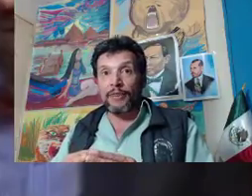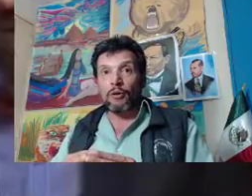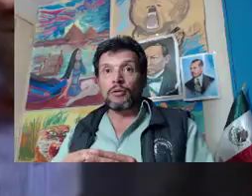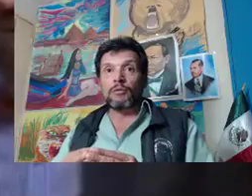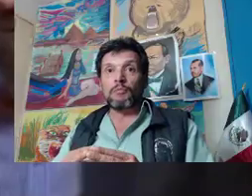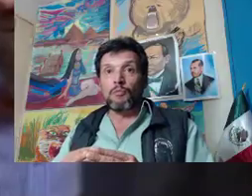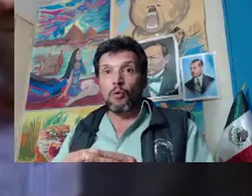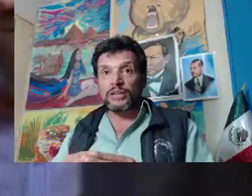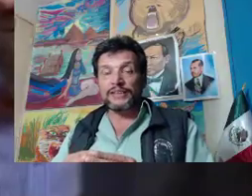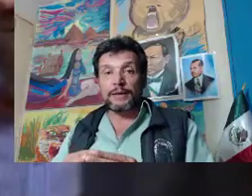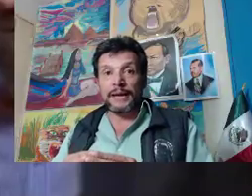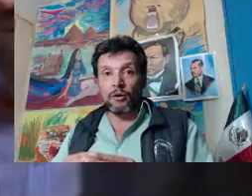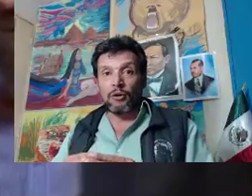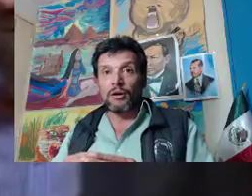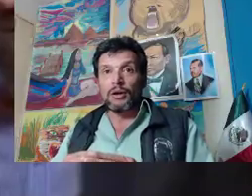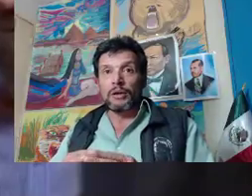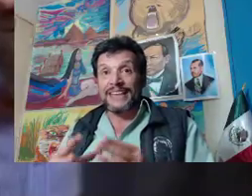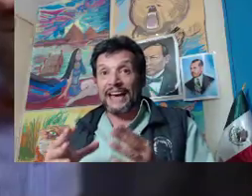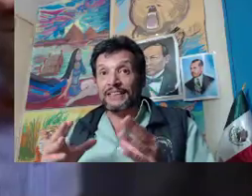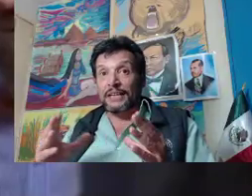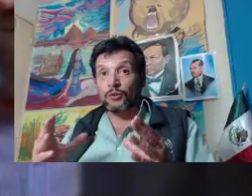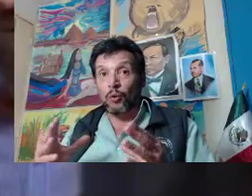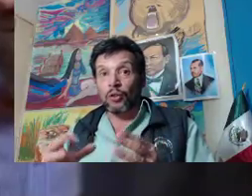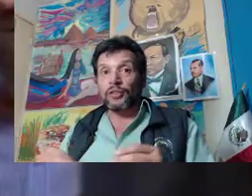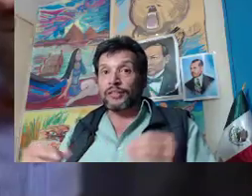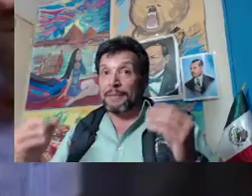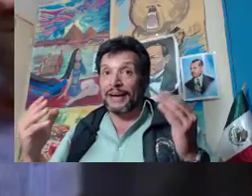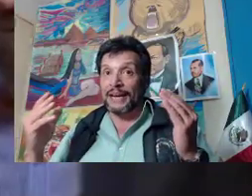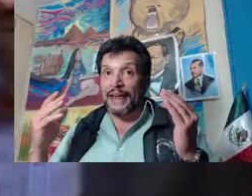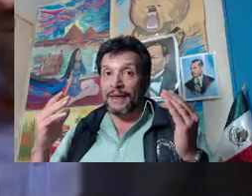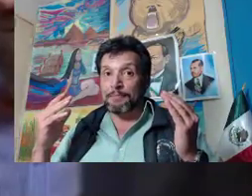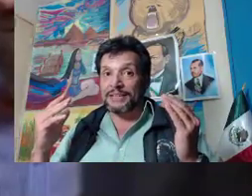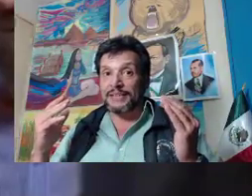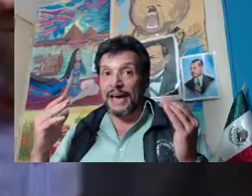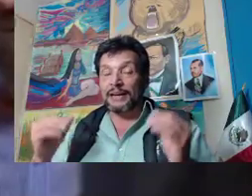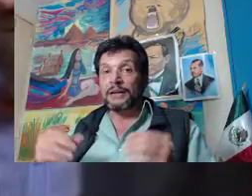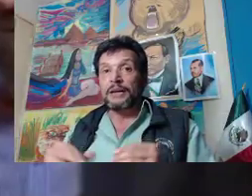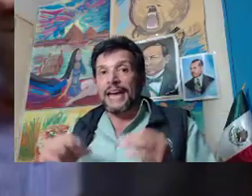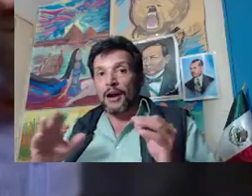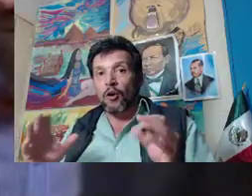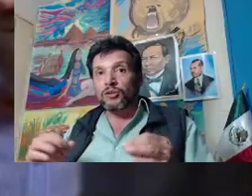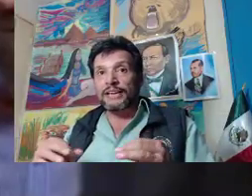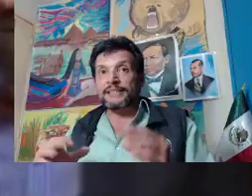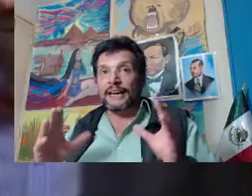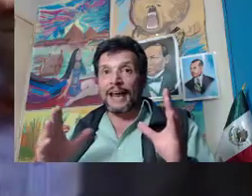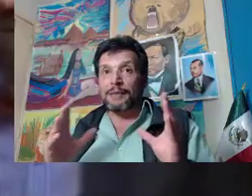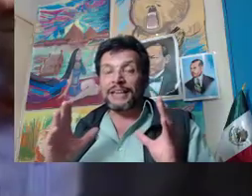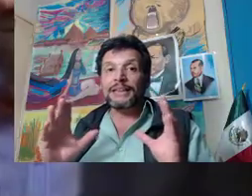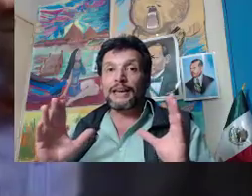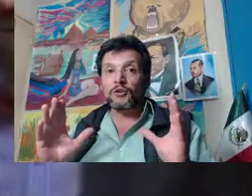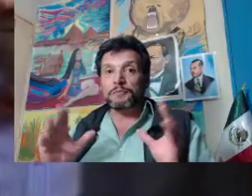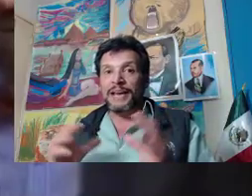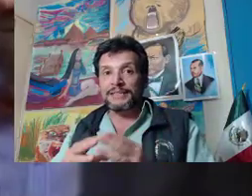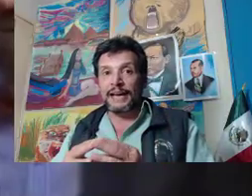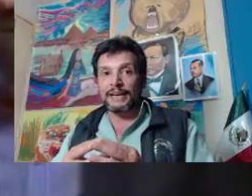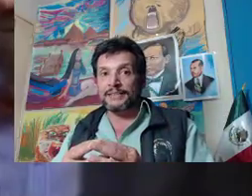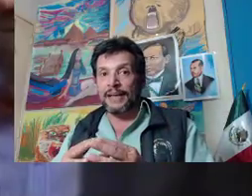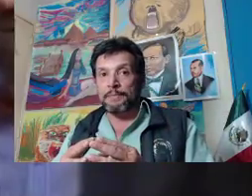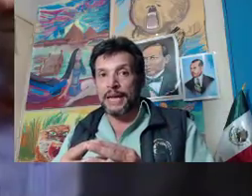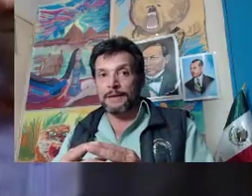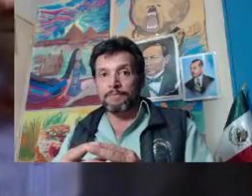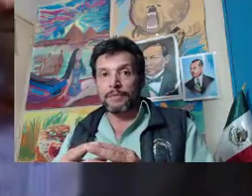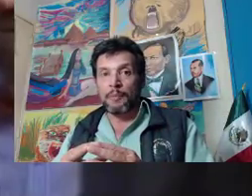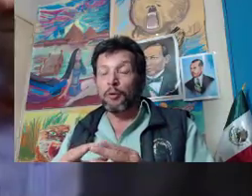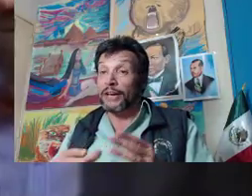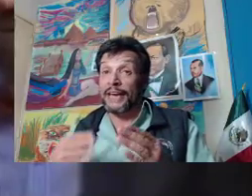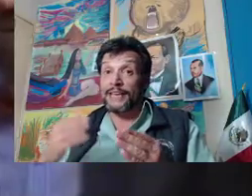hay un grado muy severo de actitud, de manera de pensar en cosas que realmente ellos piensan que